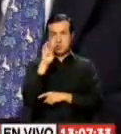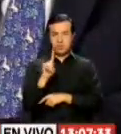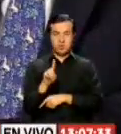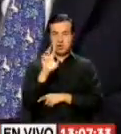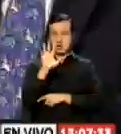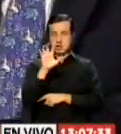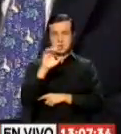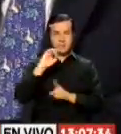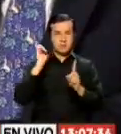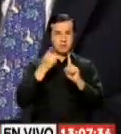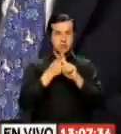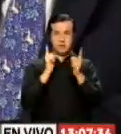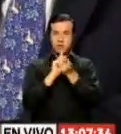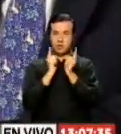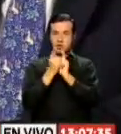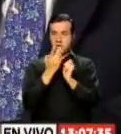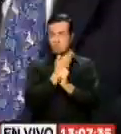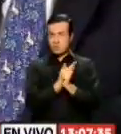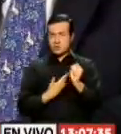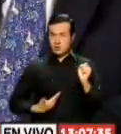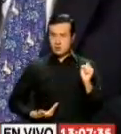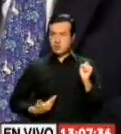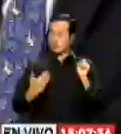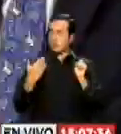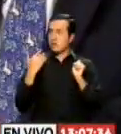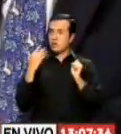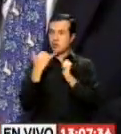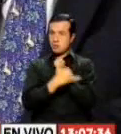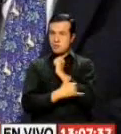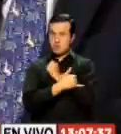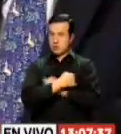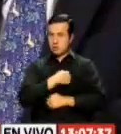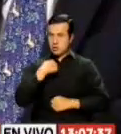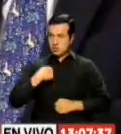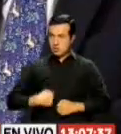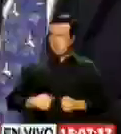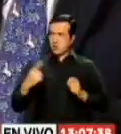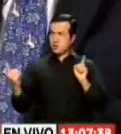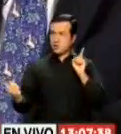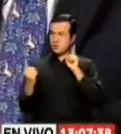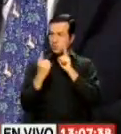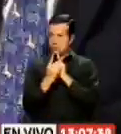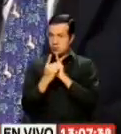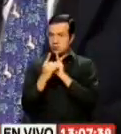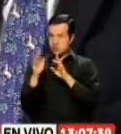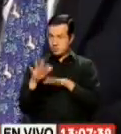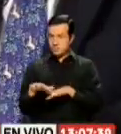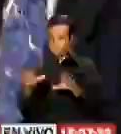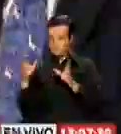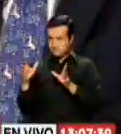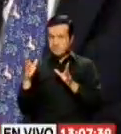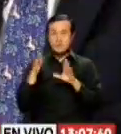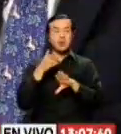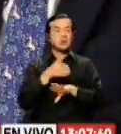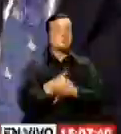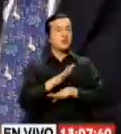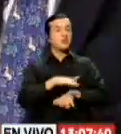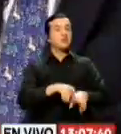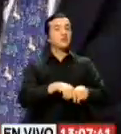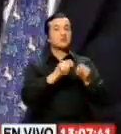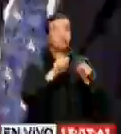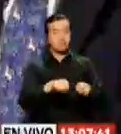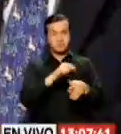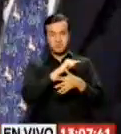primer encuentro con Xi Jinping, presidente de la República Popular de China, en el Gran Salón. Y posteriormente se